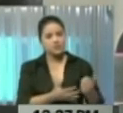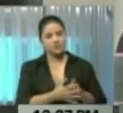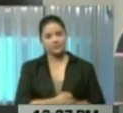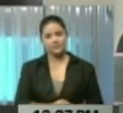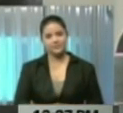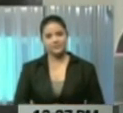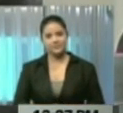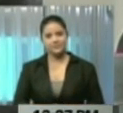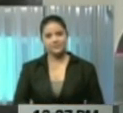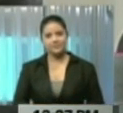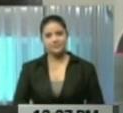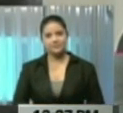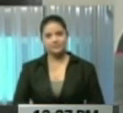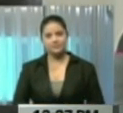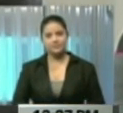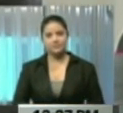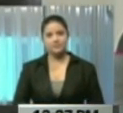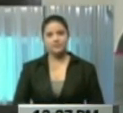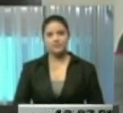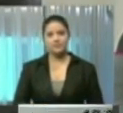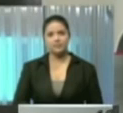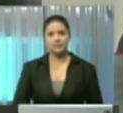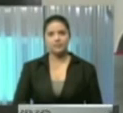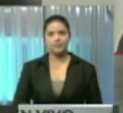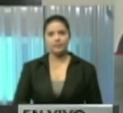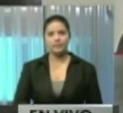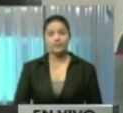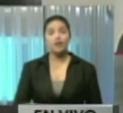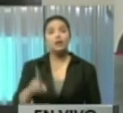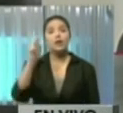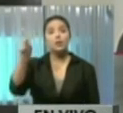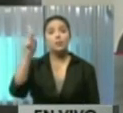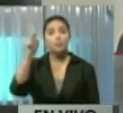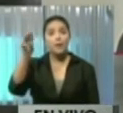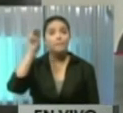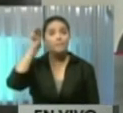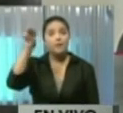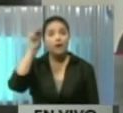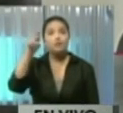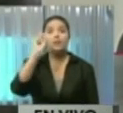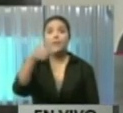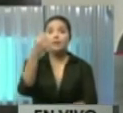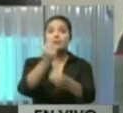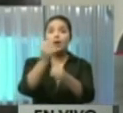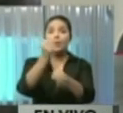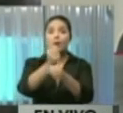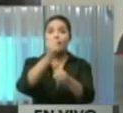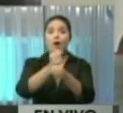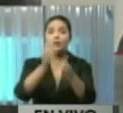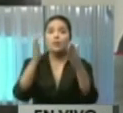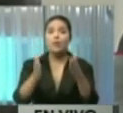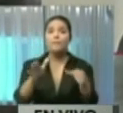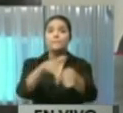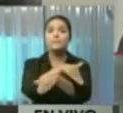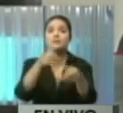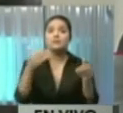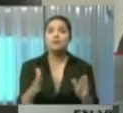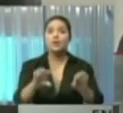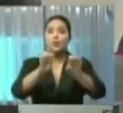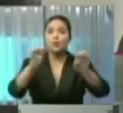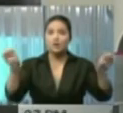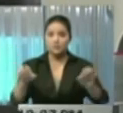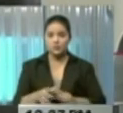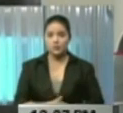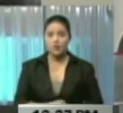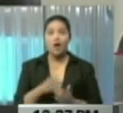a todo el magisterio venezolano, a los trabajadores y trabajadoras del Ministerio de Educación,